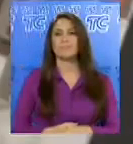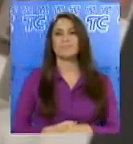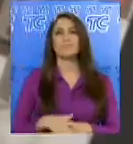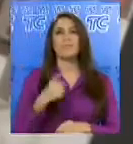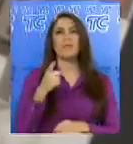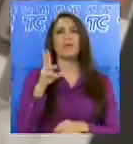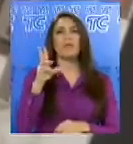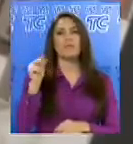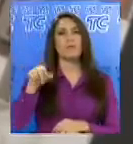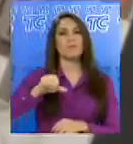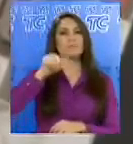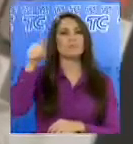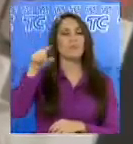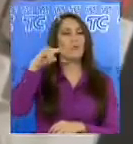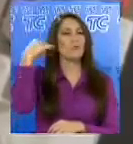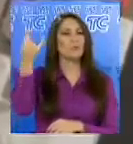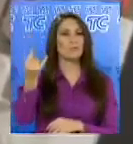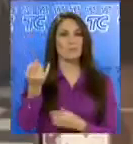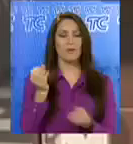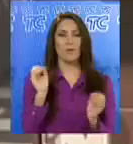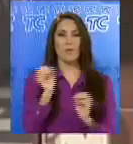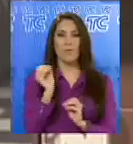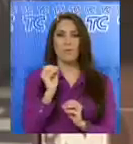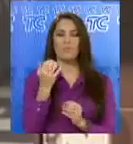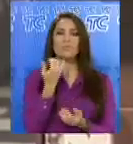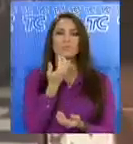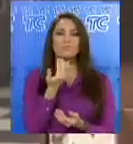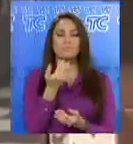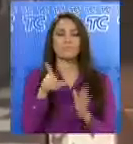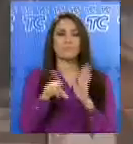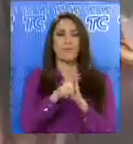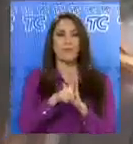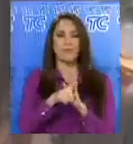por infidelidad y en qué casos procede legalmente. Karen Haro, TC Tele.